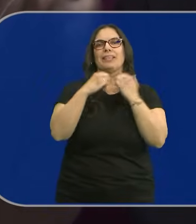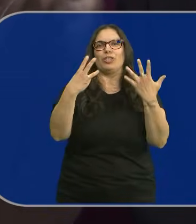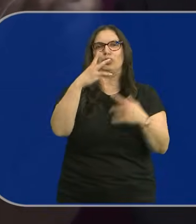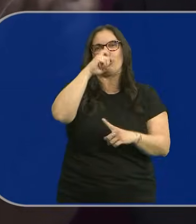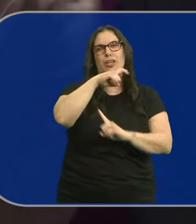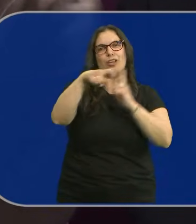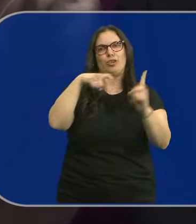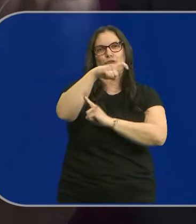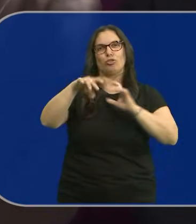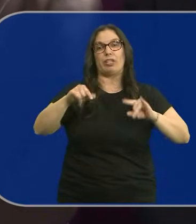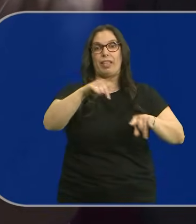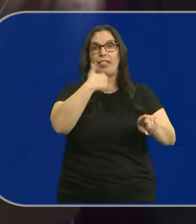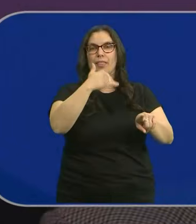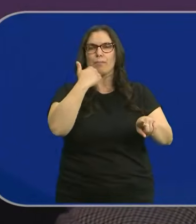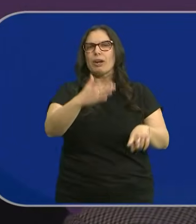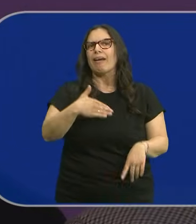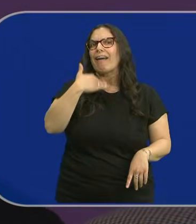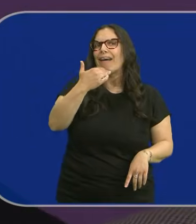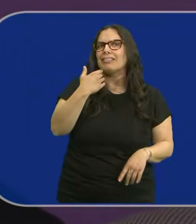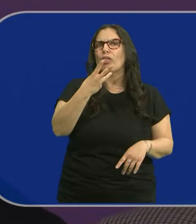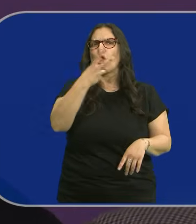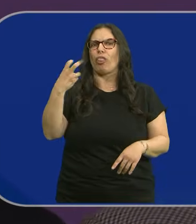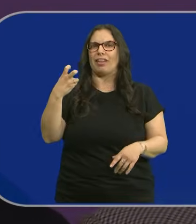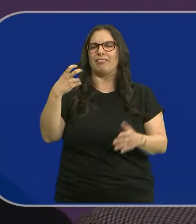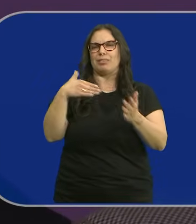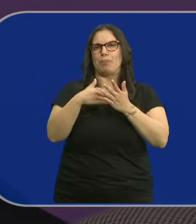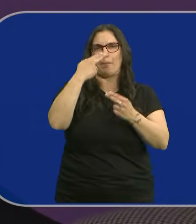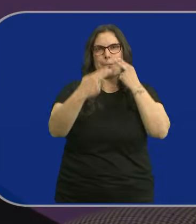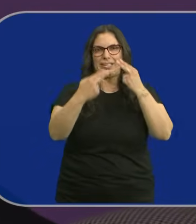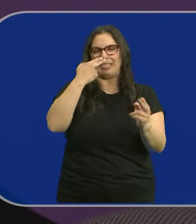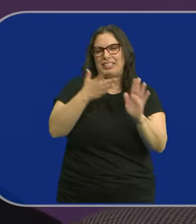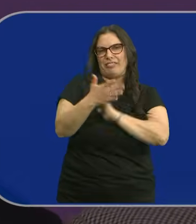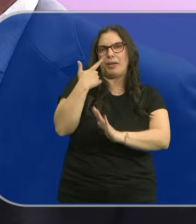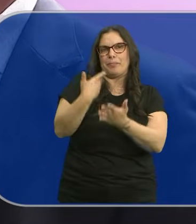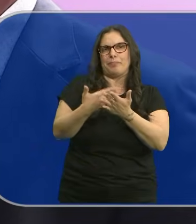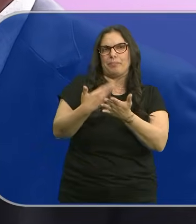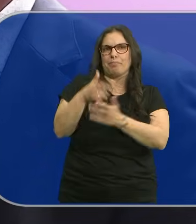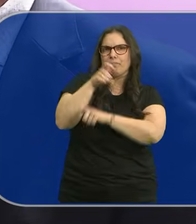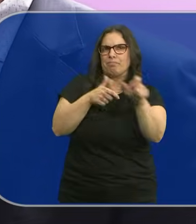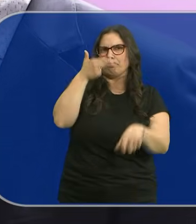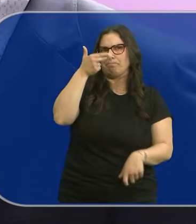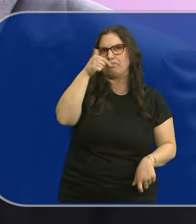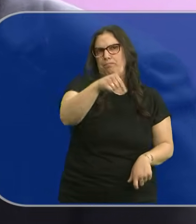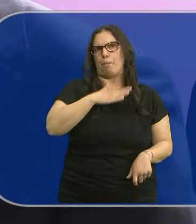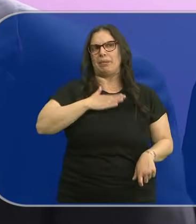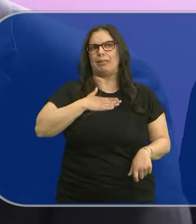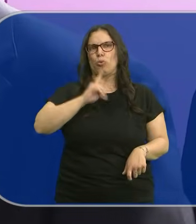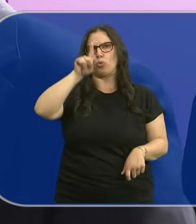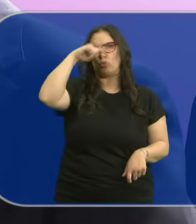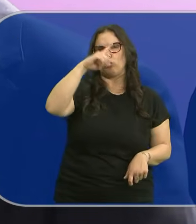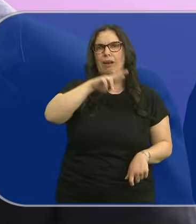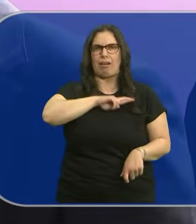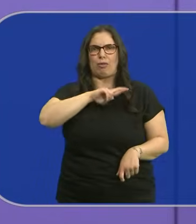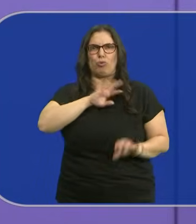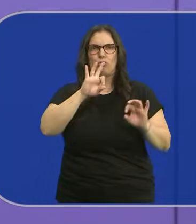de las edades con sede en Zamora recibió cerca de 200.000 visitas, demostrando una vez más el interés que despierta el patrimonio cultural